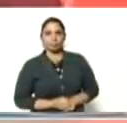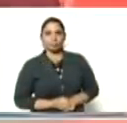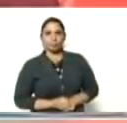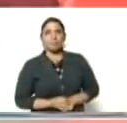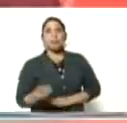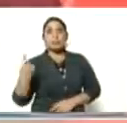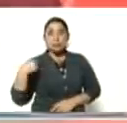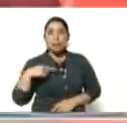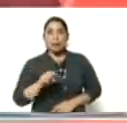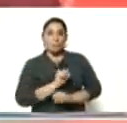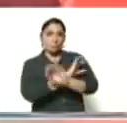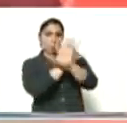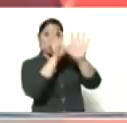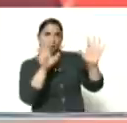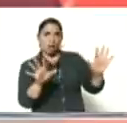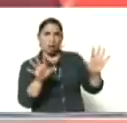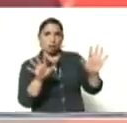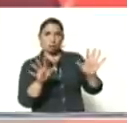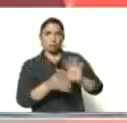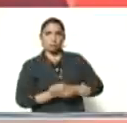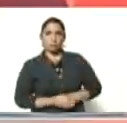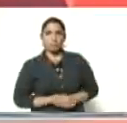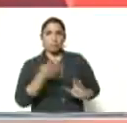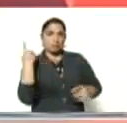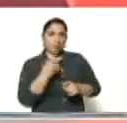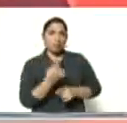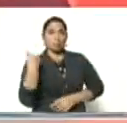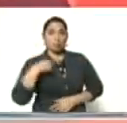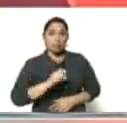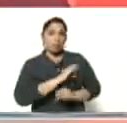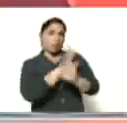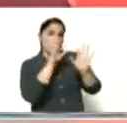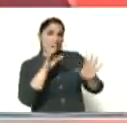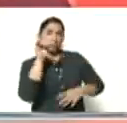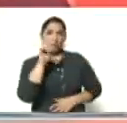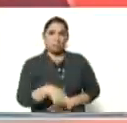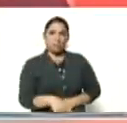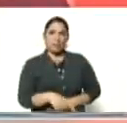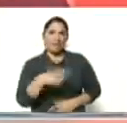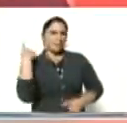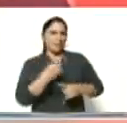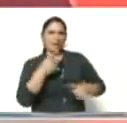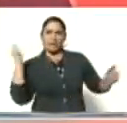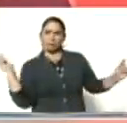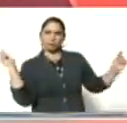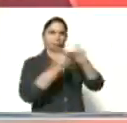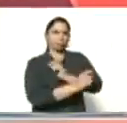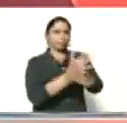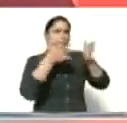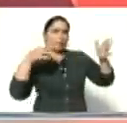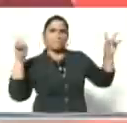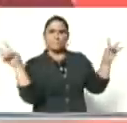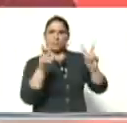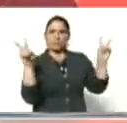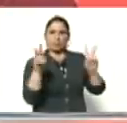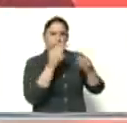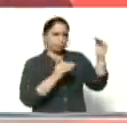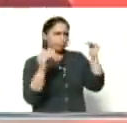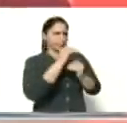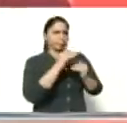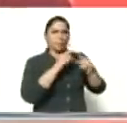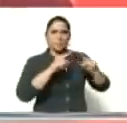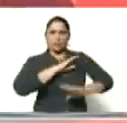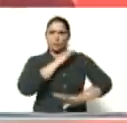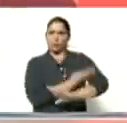Tengamos eso muy claro. Lo que también debemos tener claro es que cada intento de ellos debe transformarse en una gran victoria moralizante para la